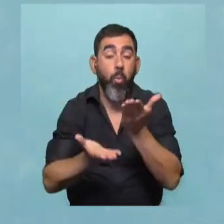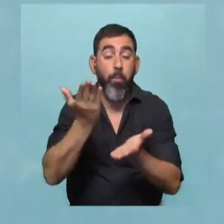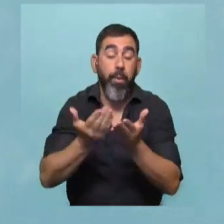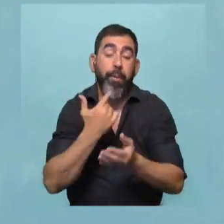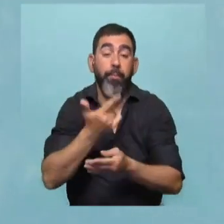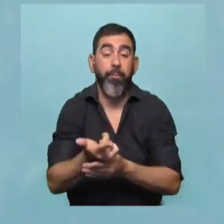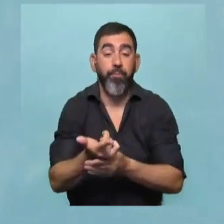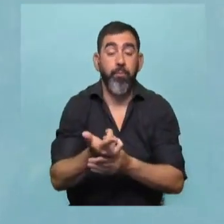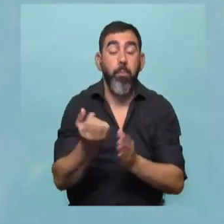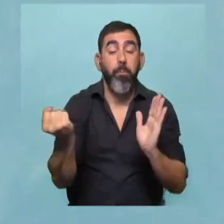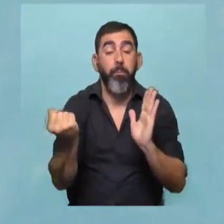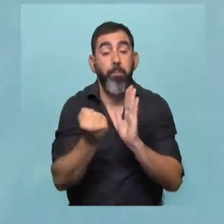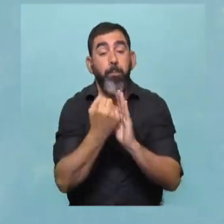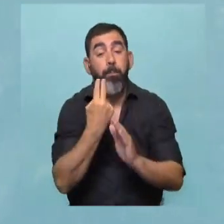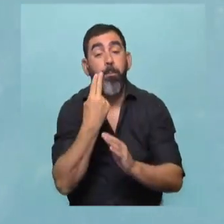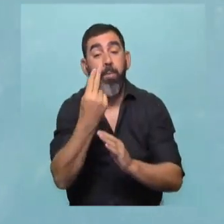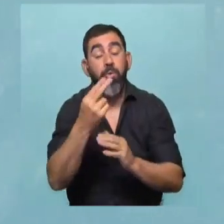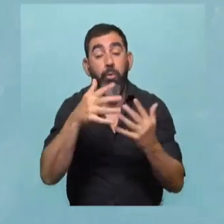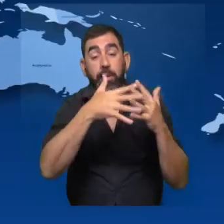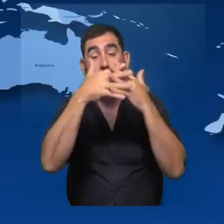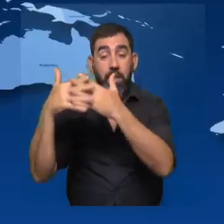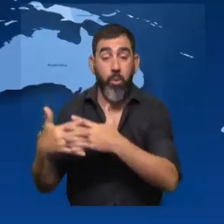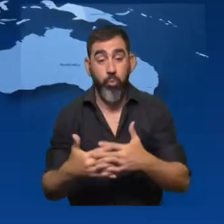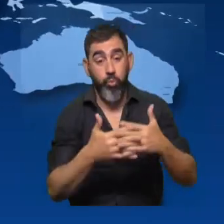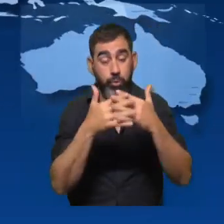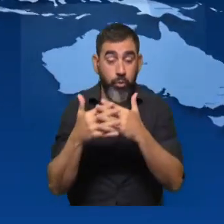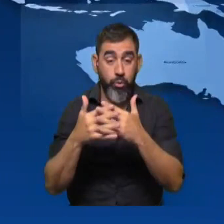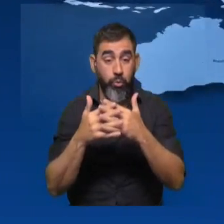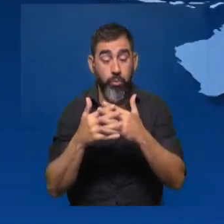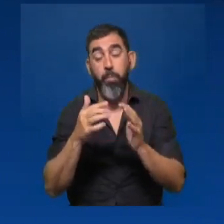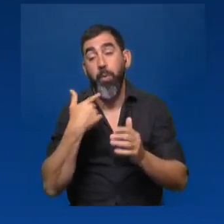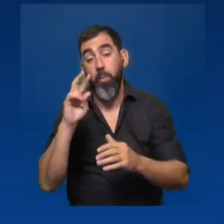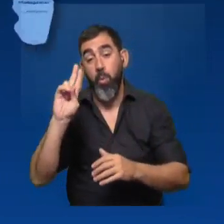trabajamos con las patentes registradas en Estados Unidos, Uruguay